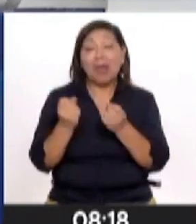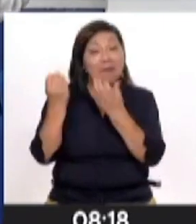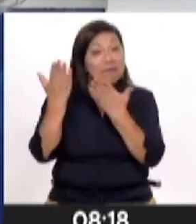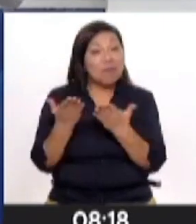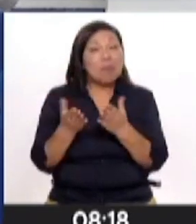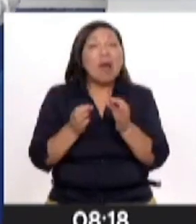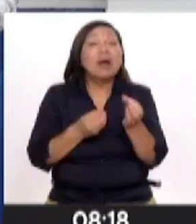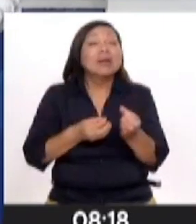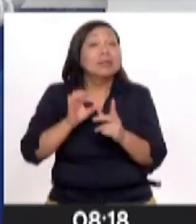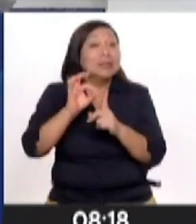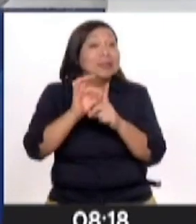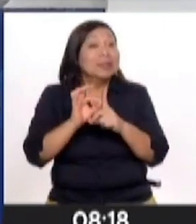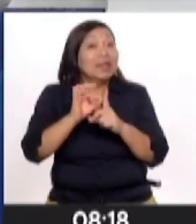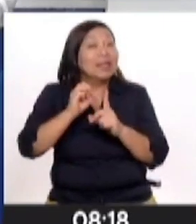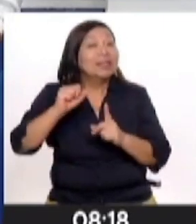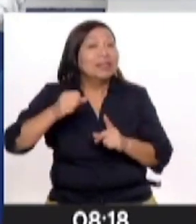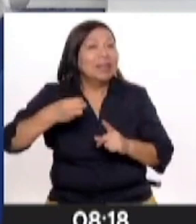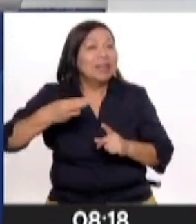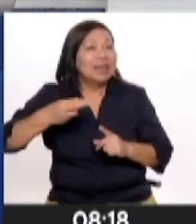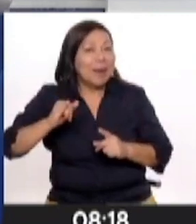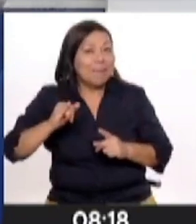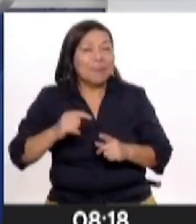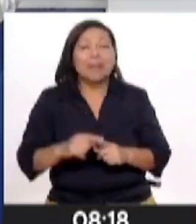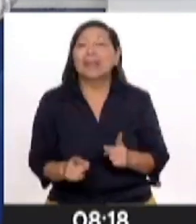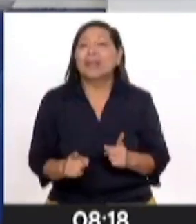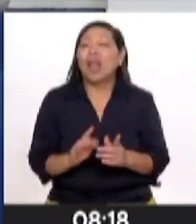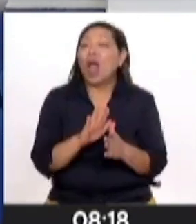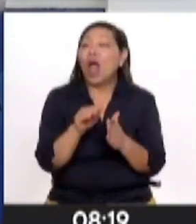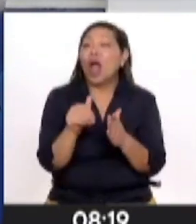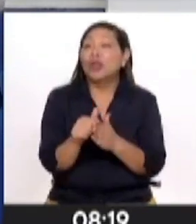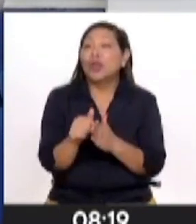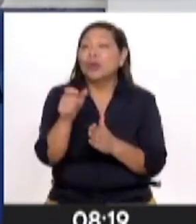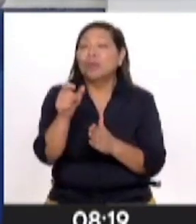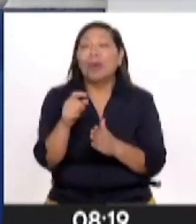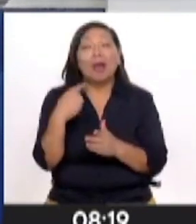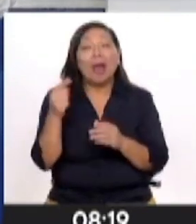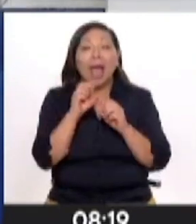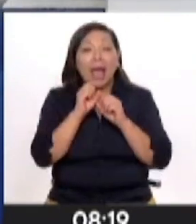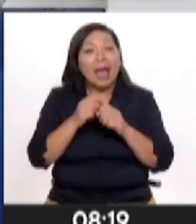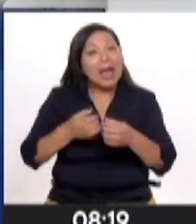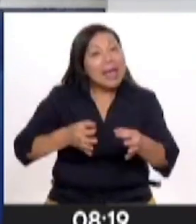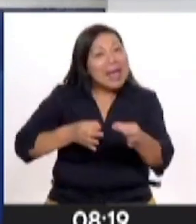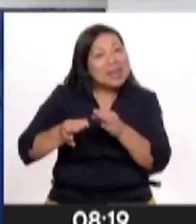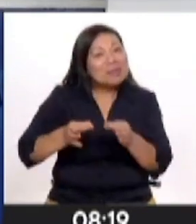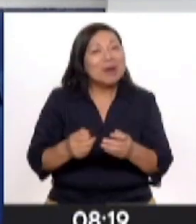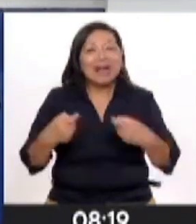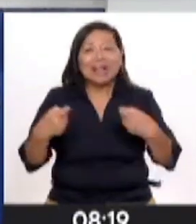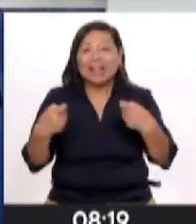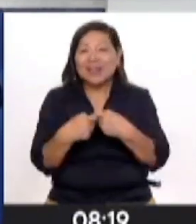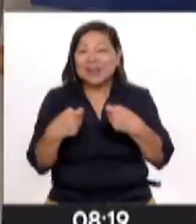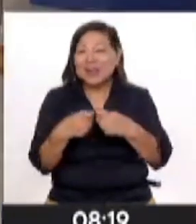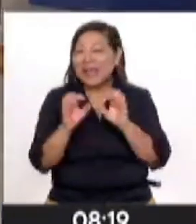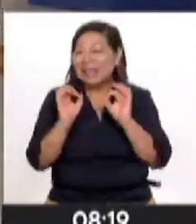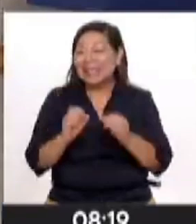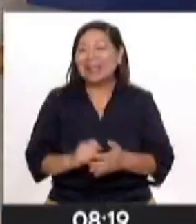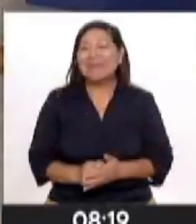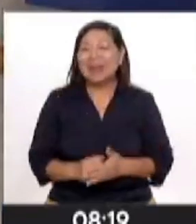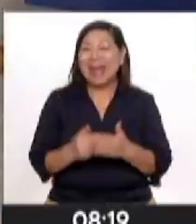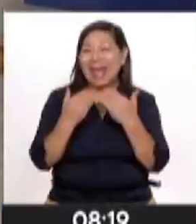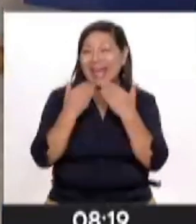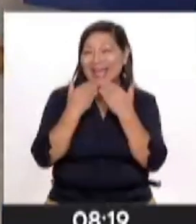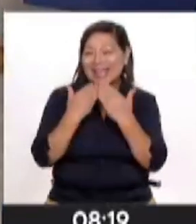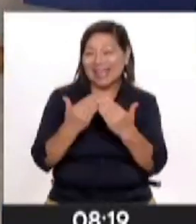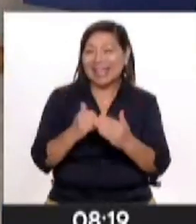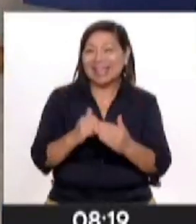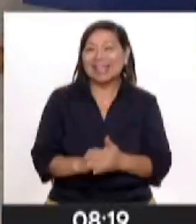de Senami. Recuerden que Senami brinda información oportuna a todos los usuarios en general, y síganos también en las redes sociales. Muy bien, muchas gracias. Entonces,